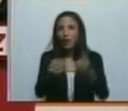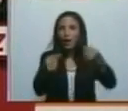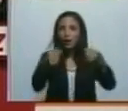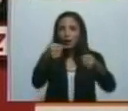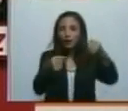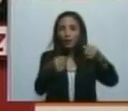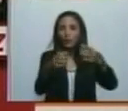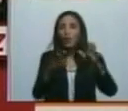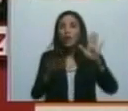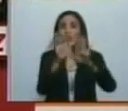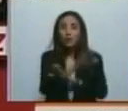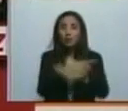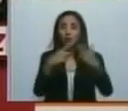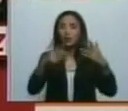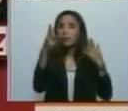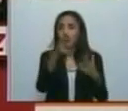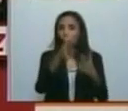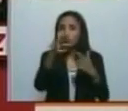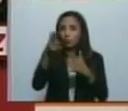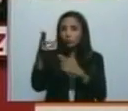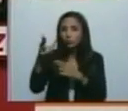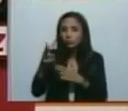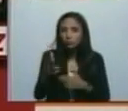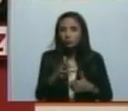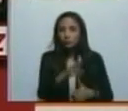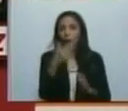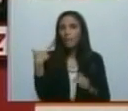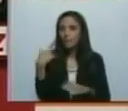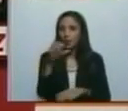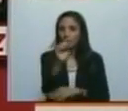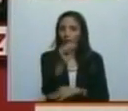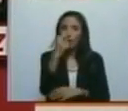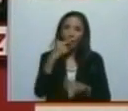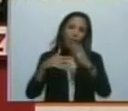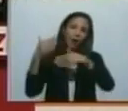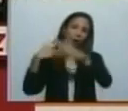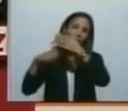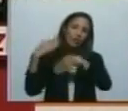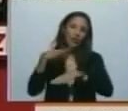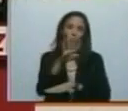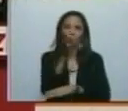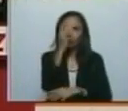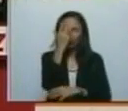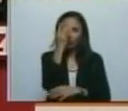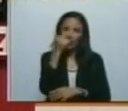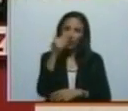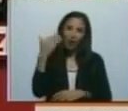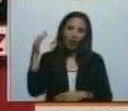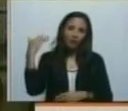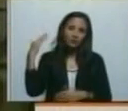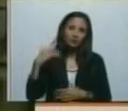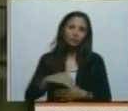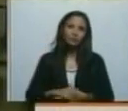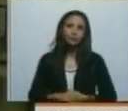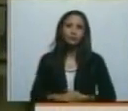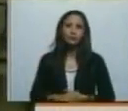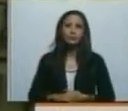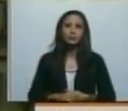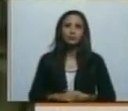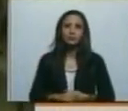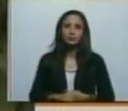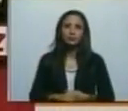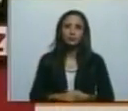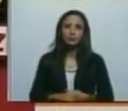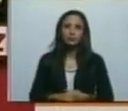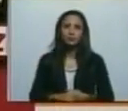dieron el derecho a la defensa. Le metieron un tiro de, ¿cómo se llama?, de punto 50 en el avión donde él iba. Derecho a la